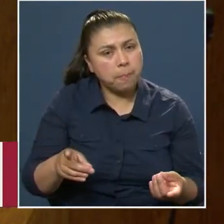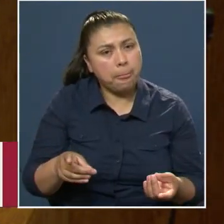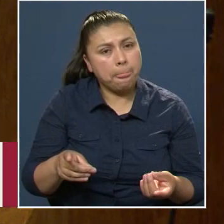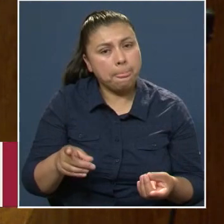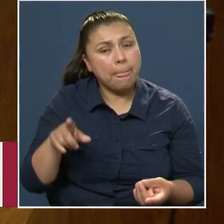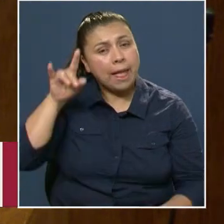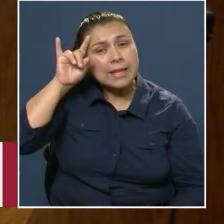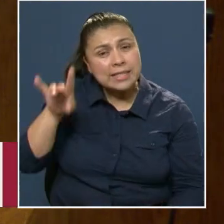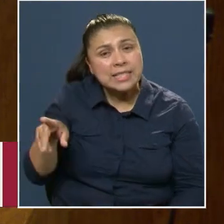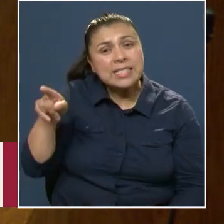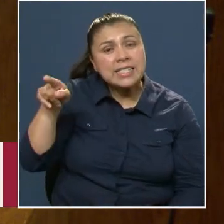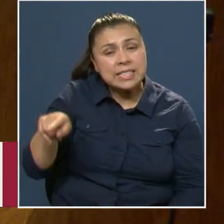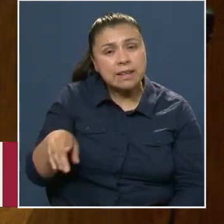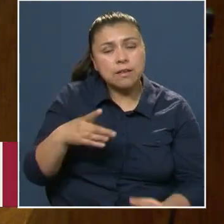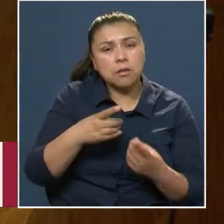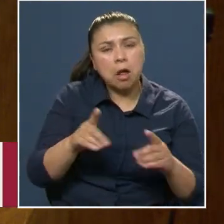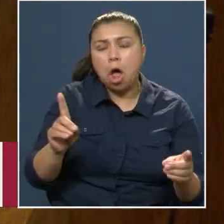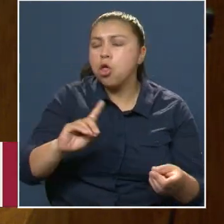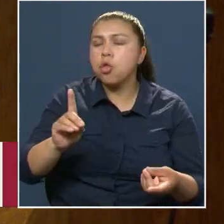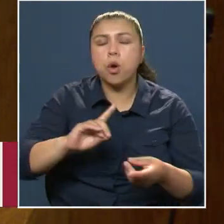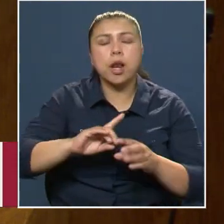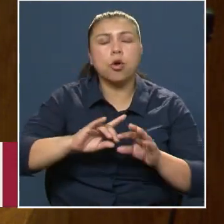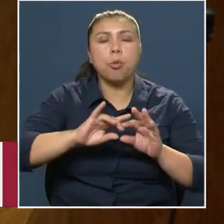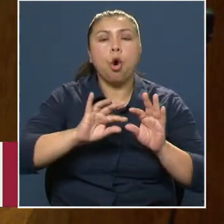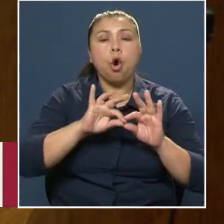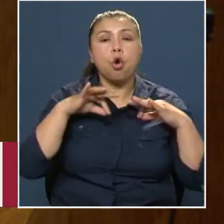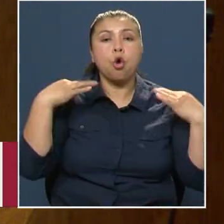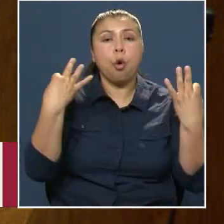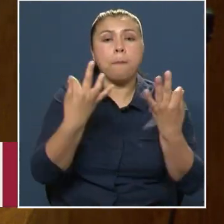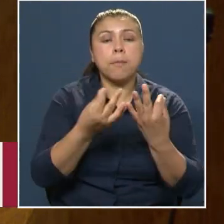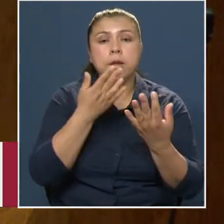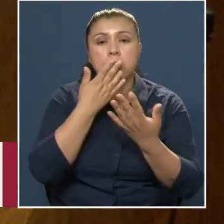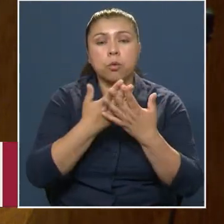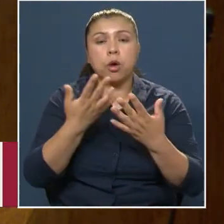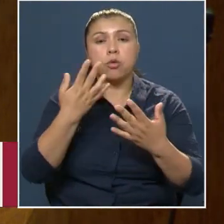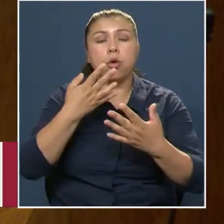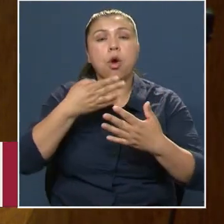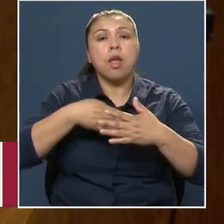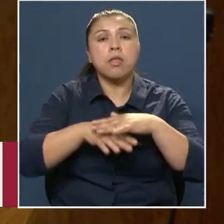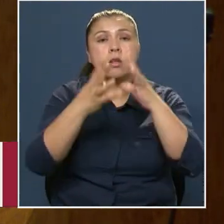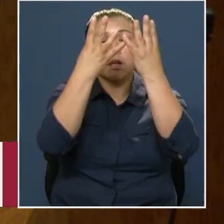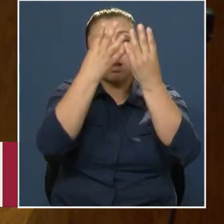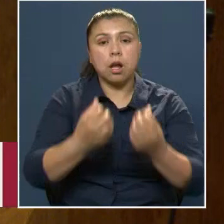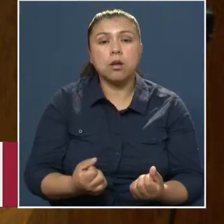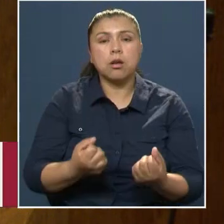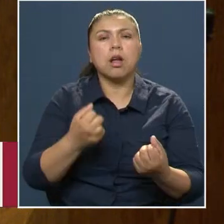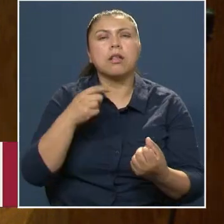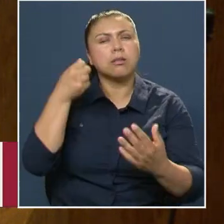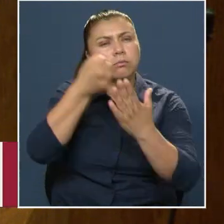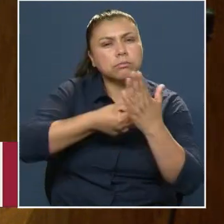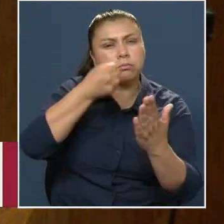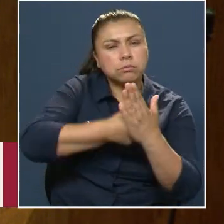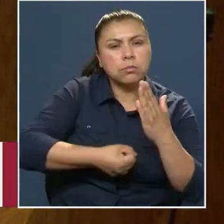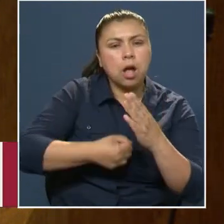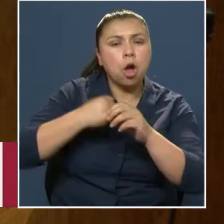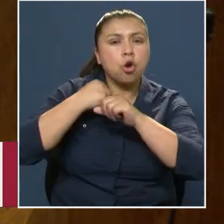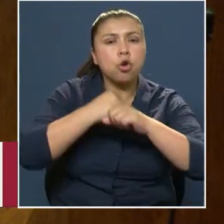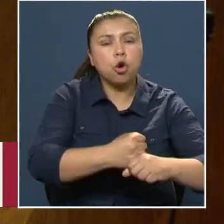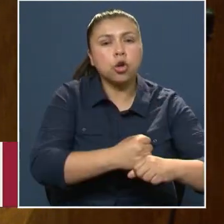Él sabía que una democracia no era completa cuando en las cárceles seguían estando quienes habían luchado contra el